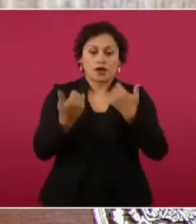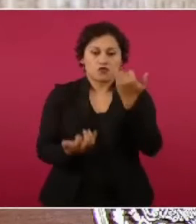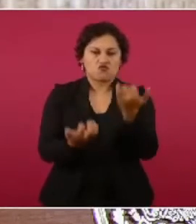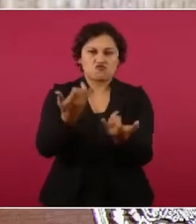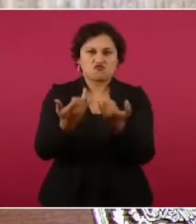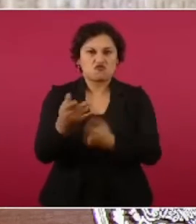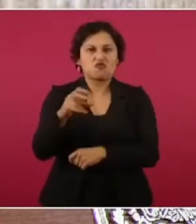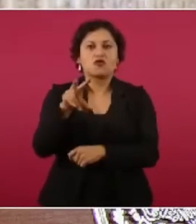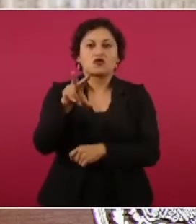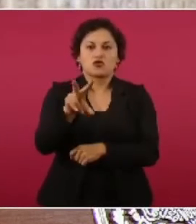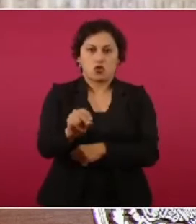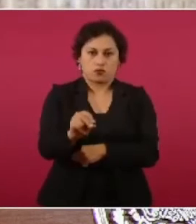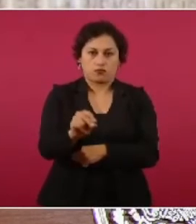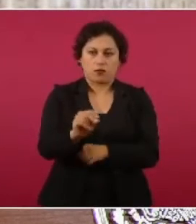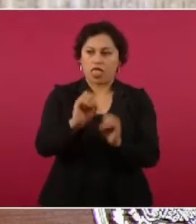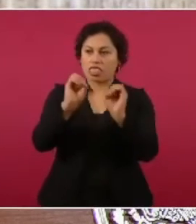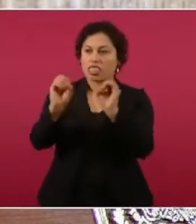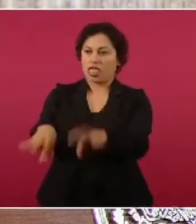en un basurero.